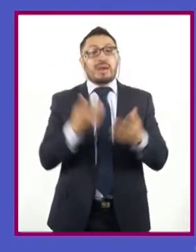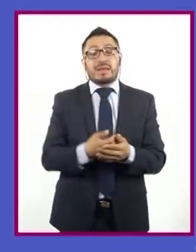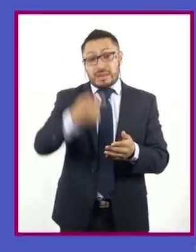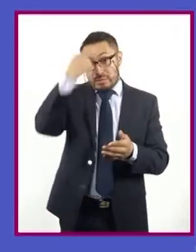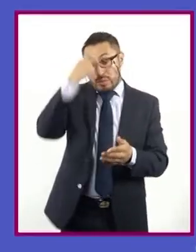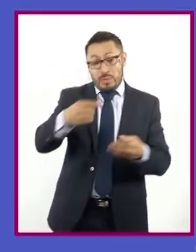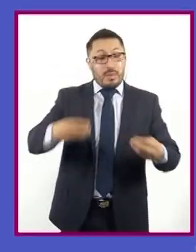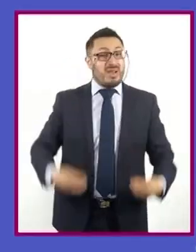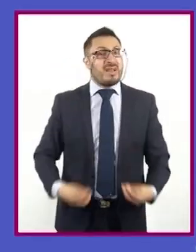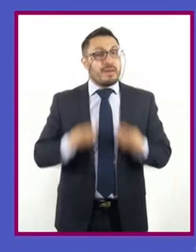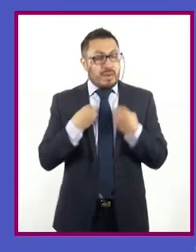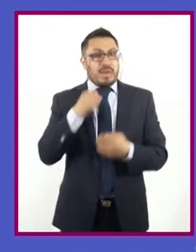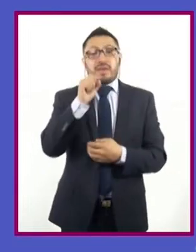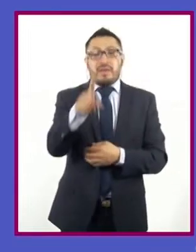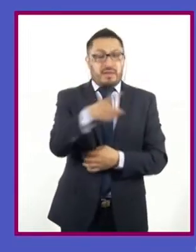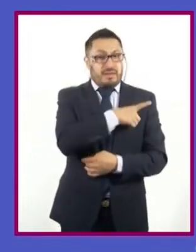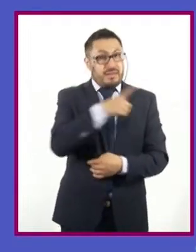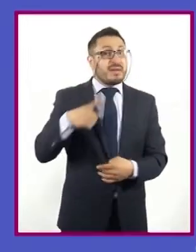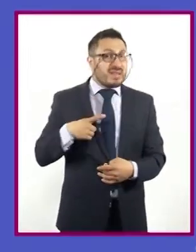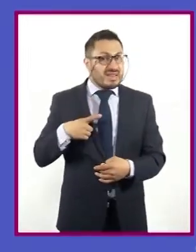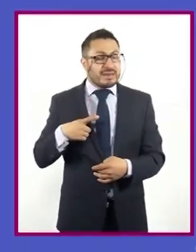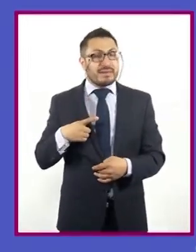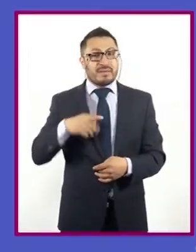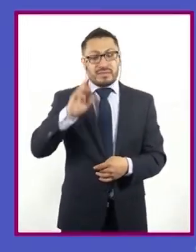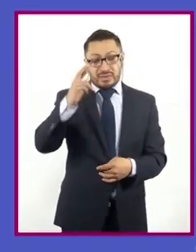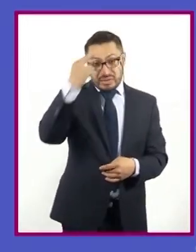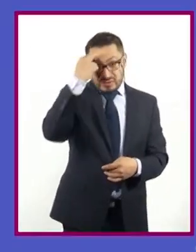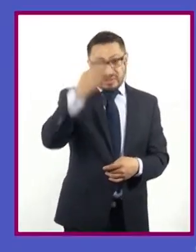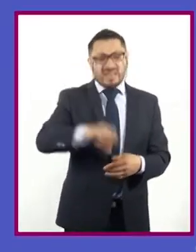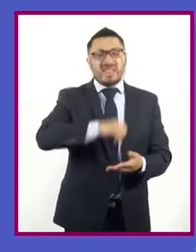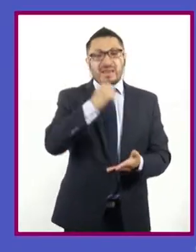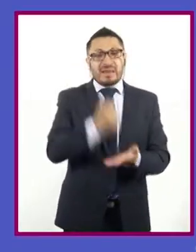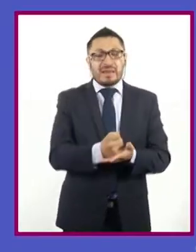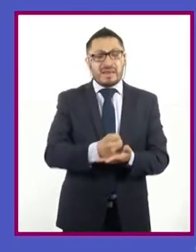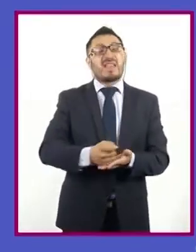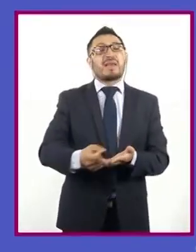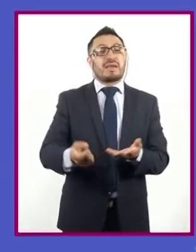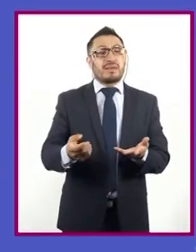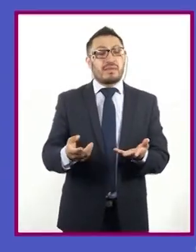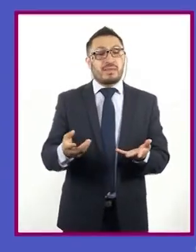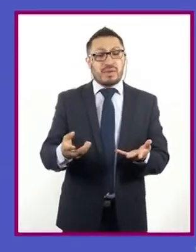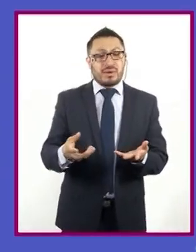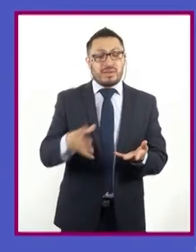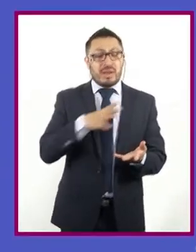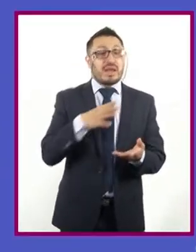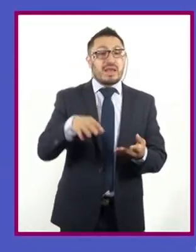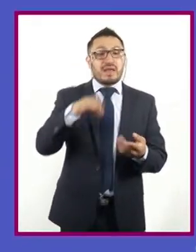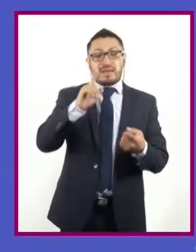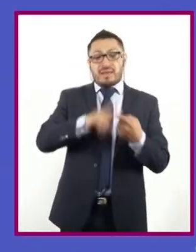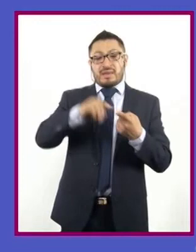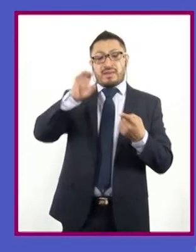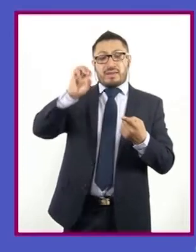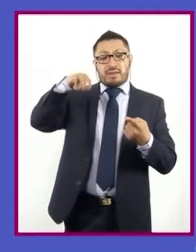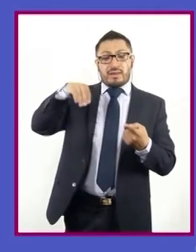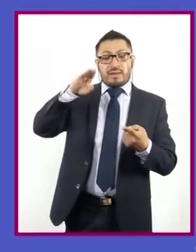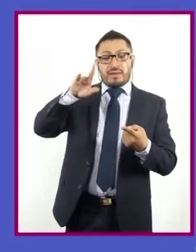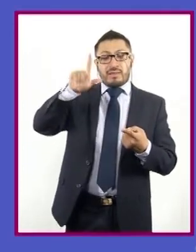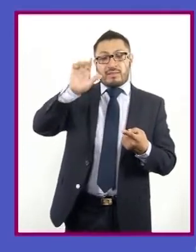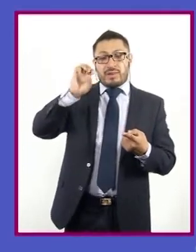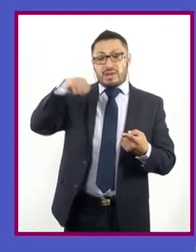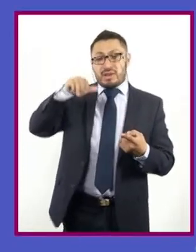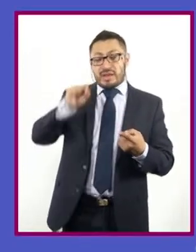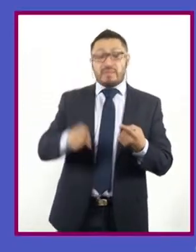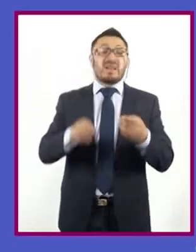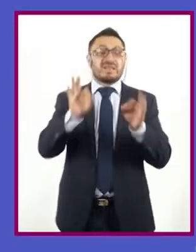vida. También debemos considerar los símbolos. Aquí entran los emblemas, formas o signos